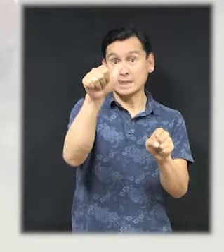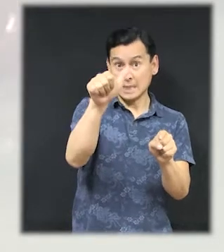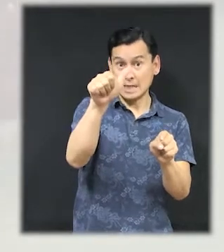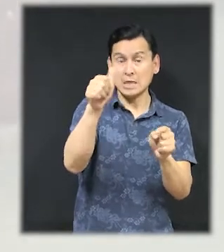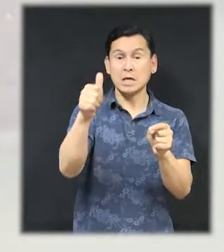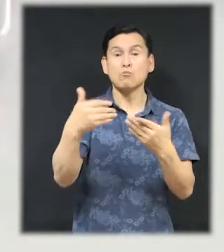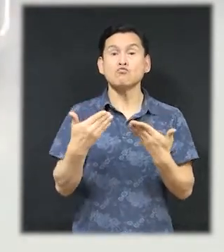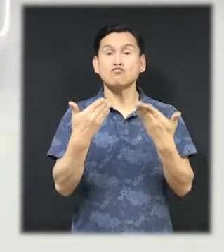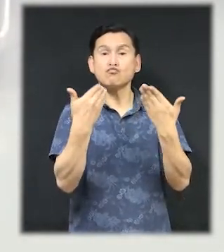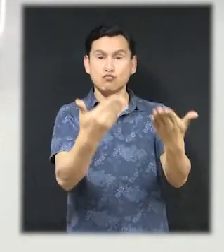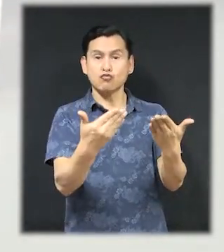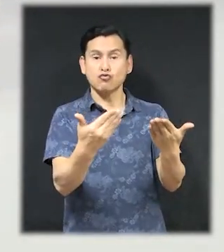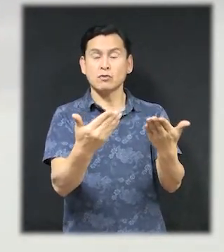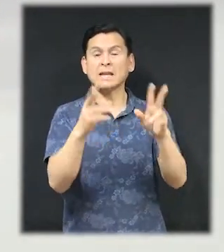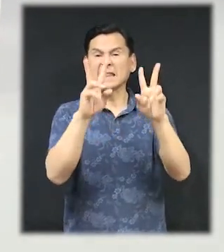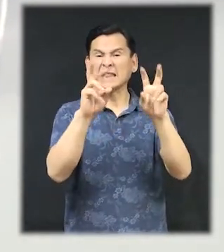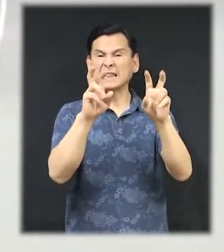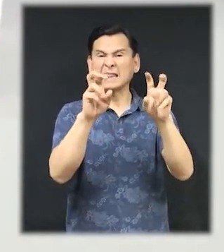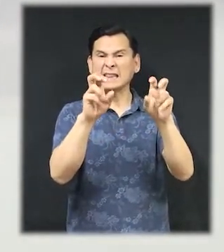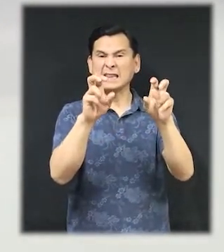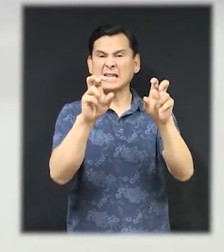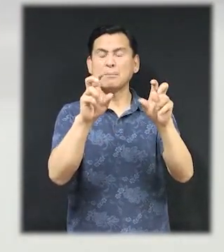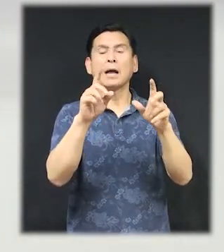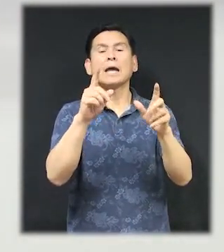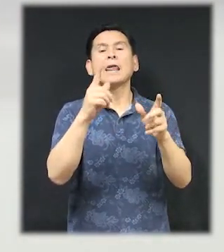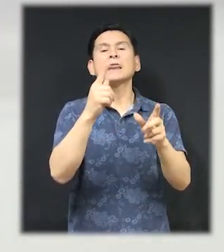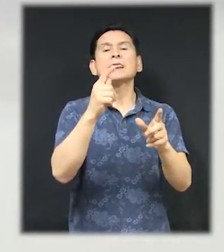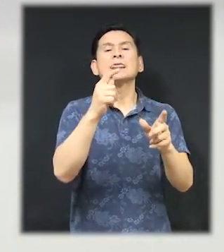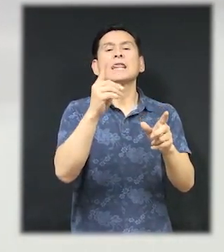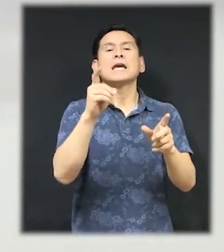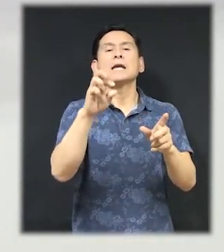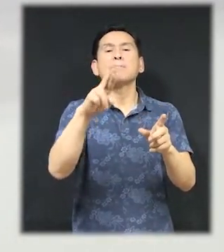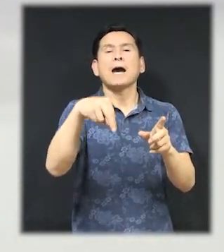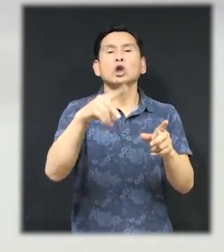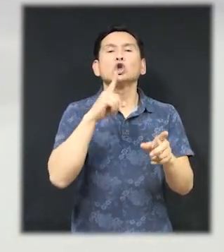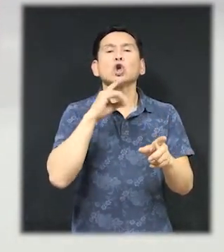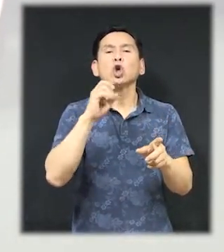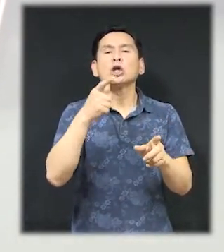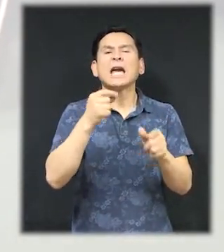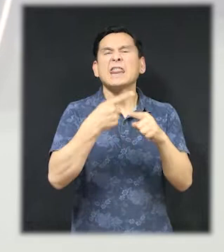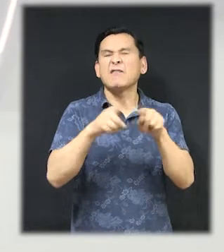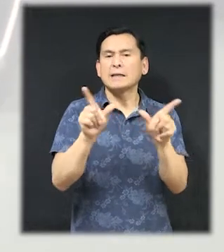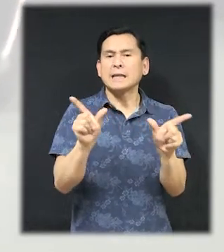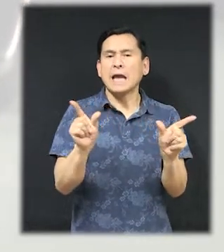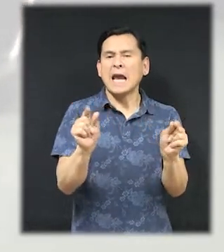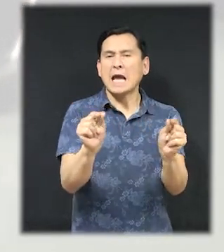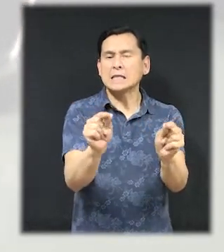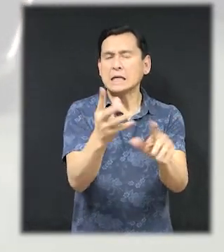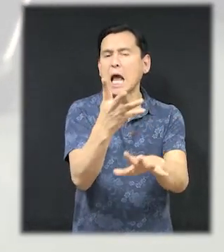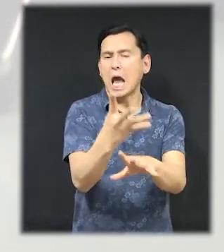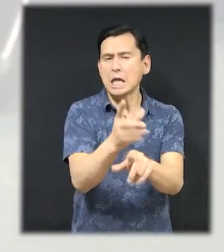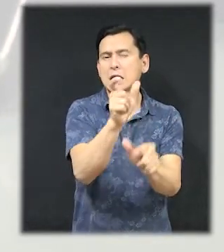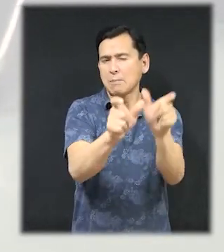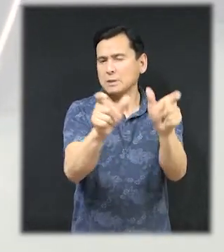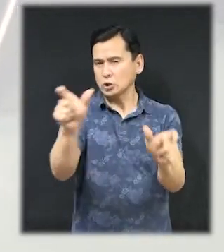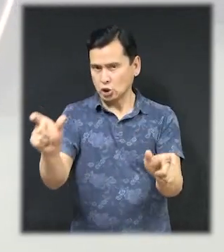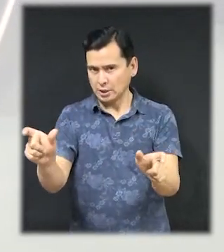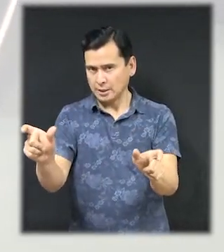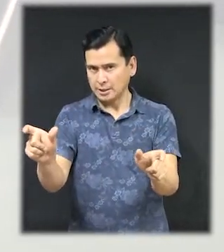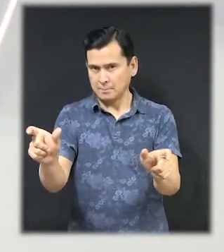con distintos cánceres que afectan a nuestra población. Entre ellos, destacar 85 casos de cáncer de